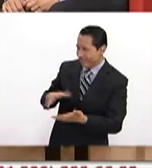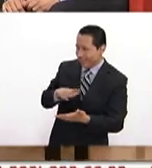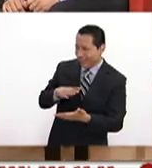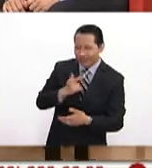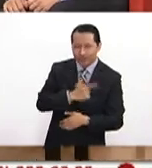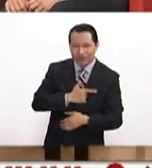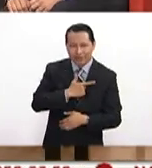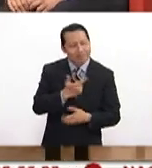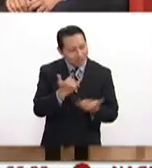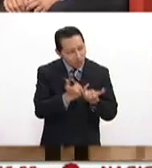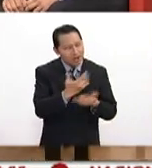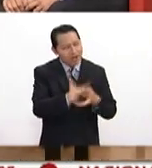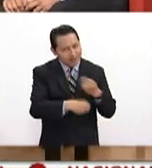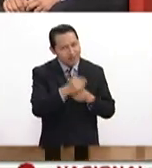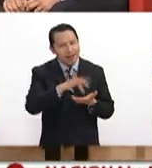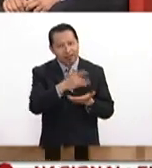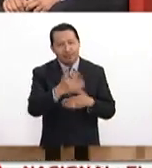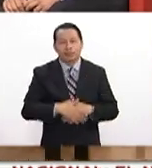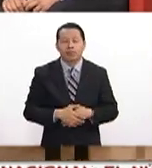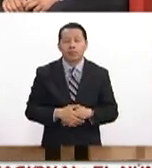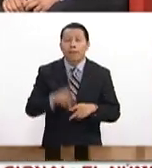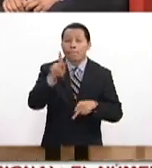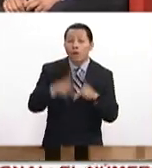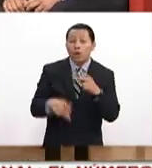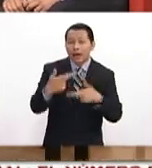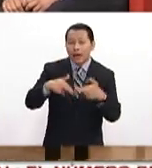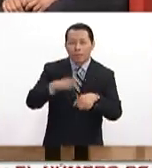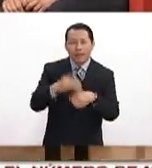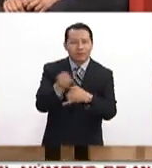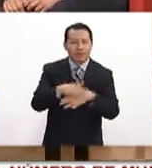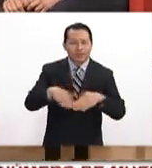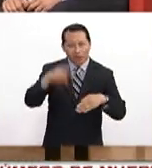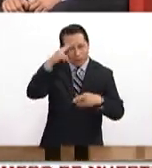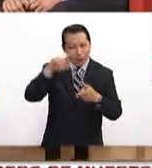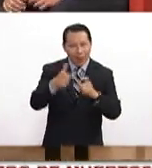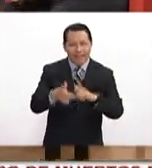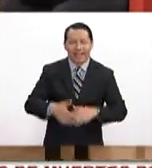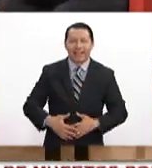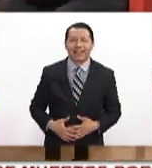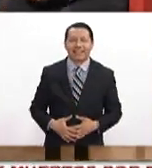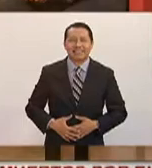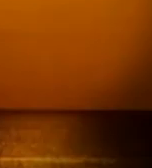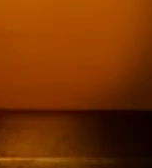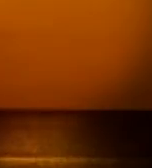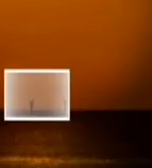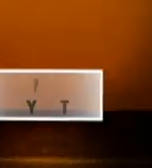placer, como siempre, Santiago. Muchísimas gracias. Gracias, vamos a hacer una pausa, regresamos con más información. Esto es México al Día.